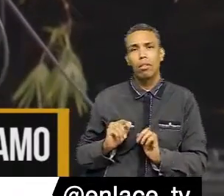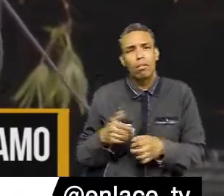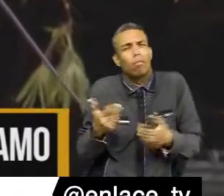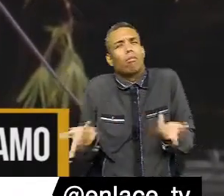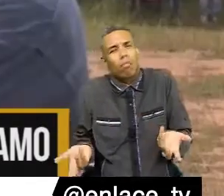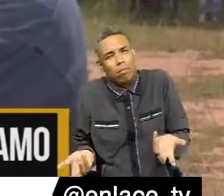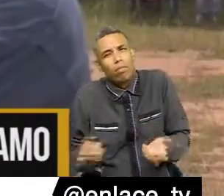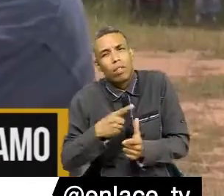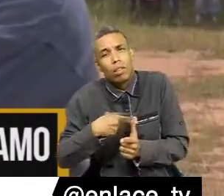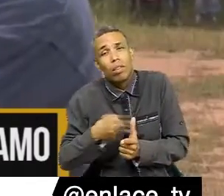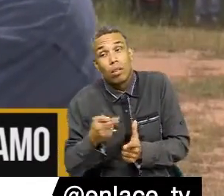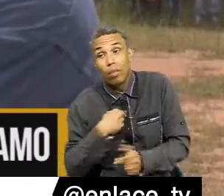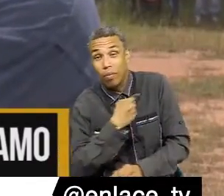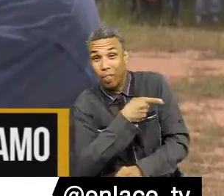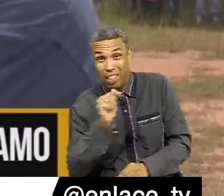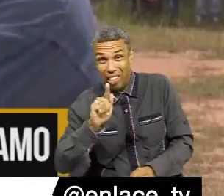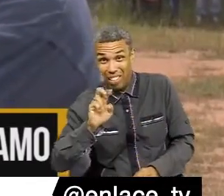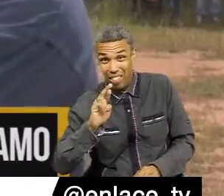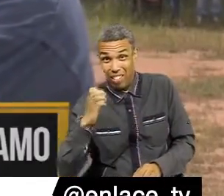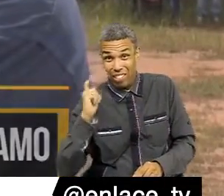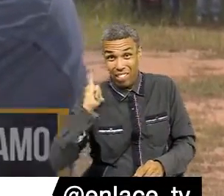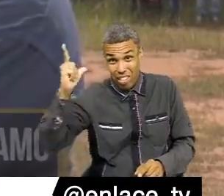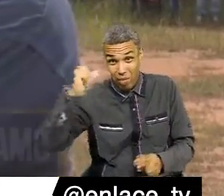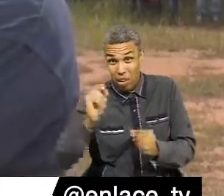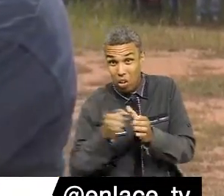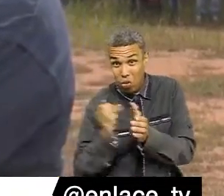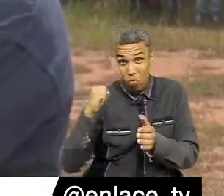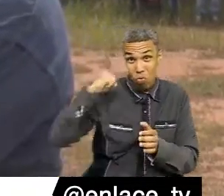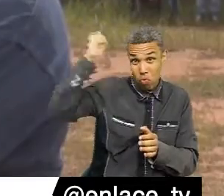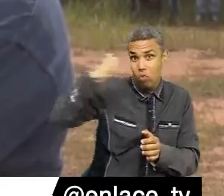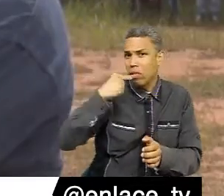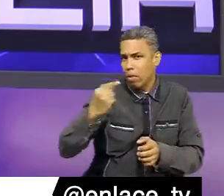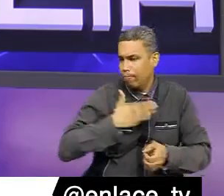Obrera continuarán acompañando y apoyando el sentir de esta comunidad.